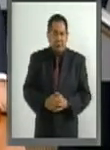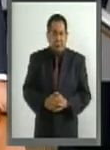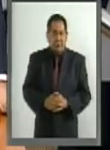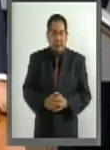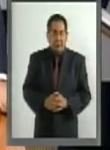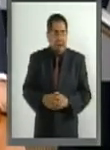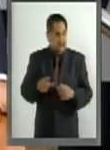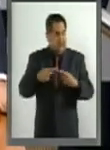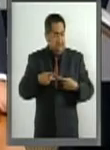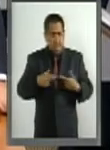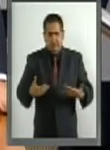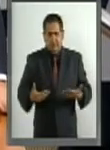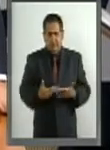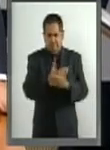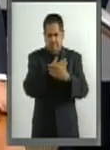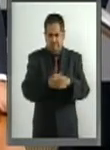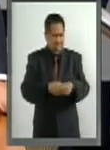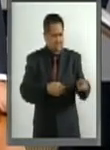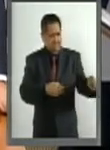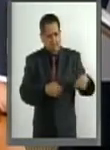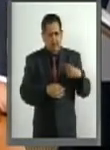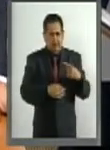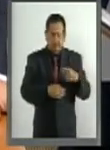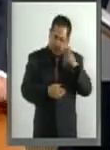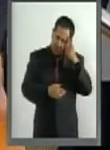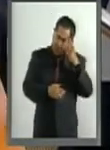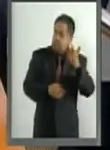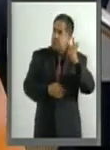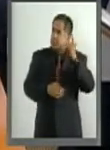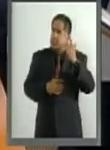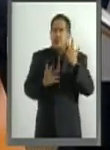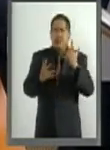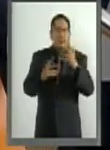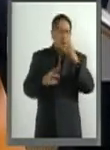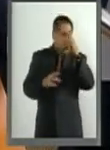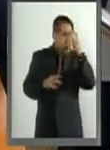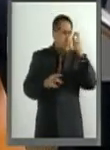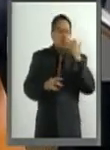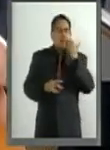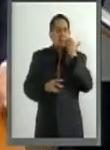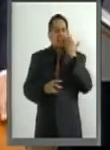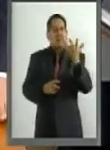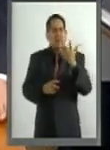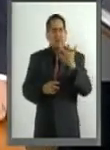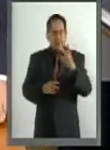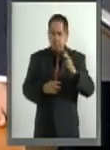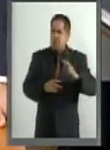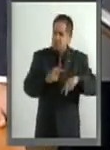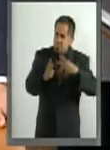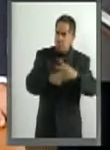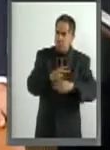el ciudadano que con esperanza, que con ilusión, atendió